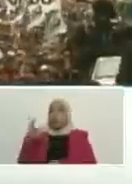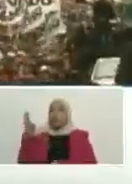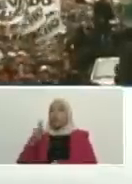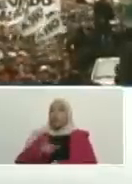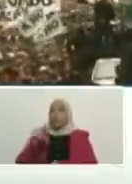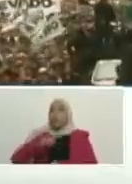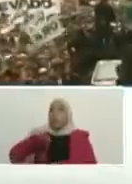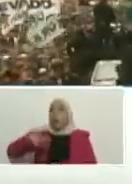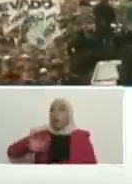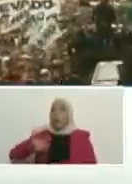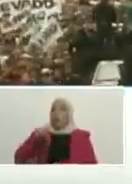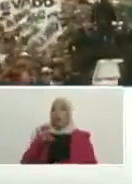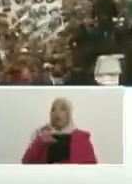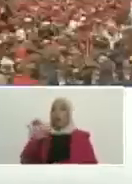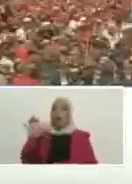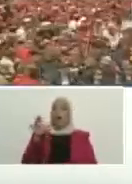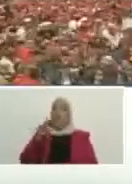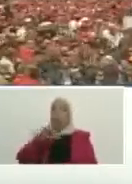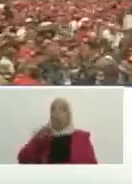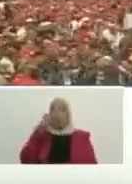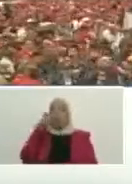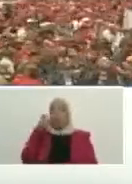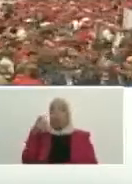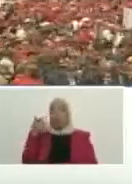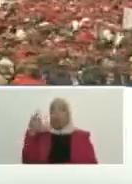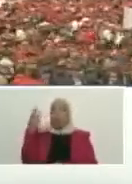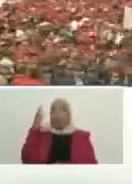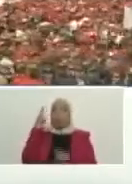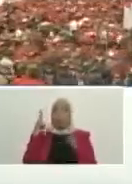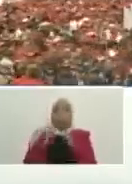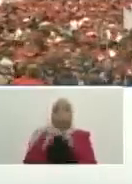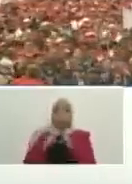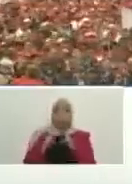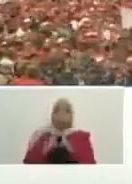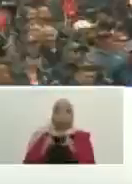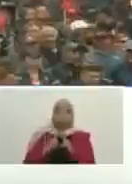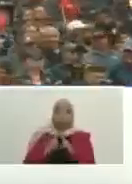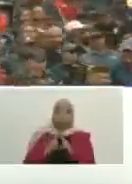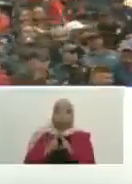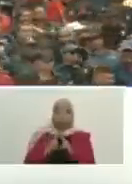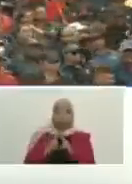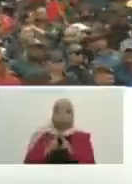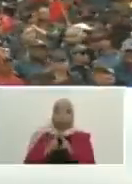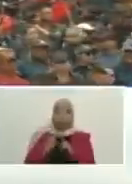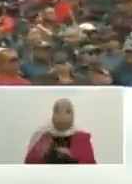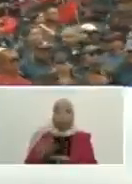nuestra patria y nuestro pueblo hubiere conocido.